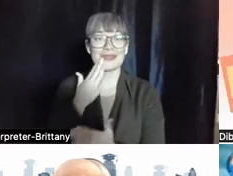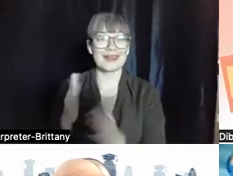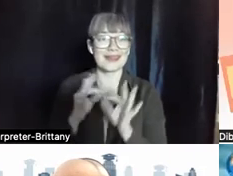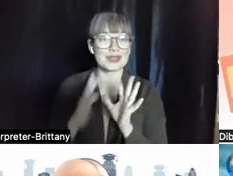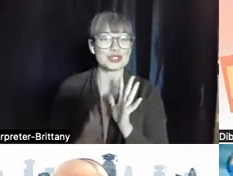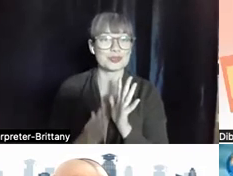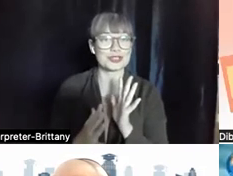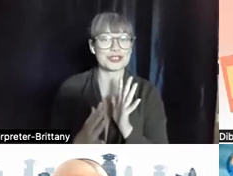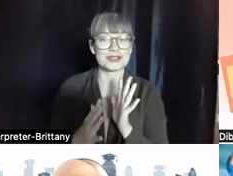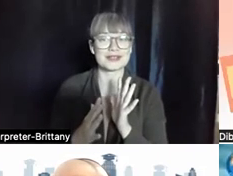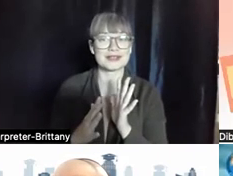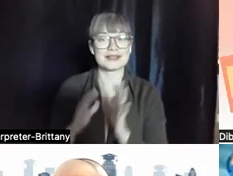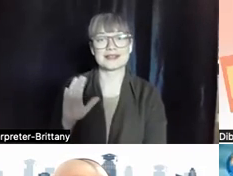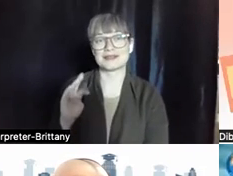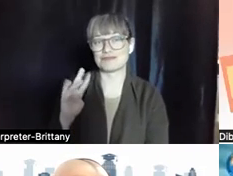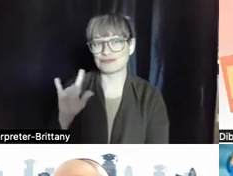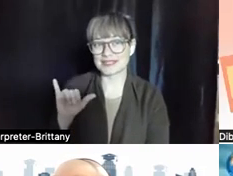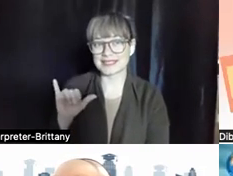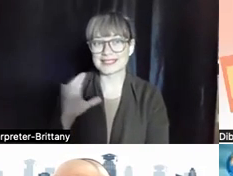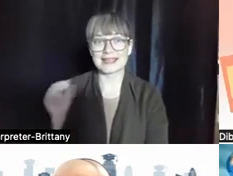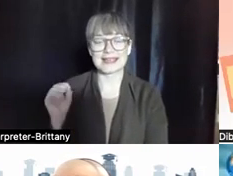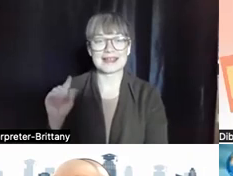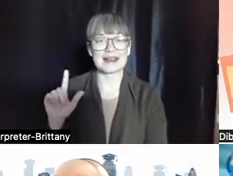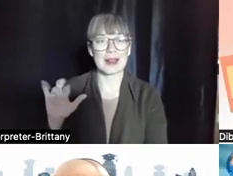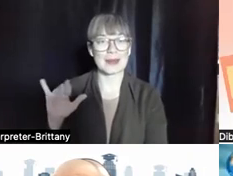gracias a la unidad de traducción.